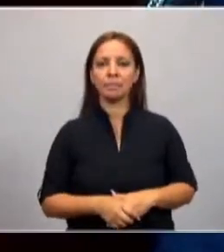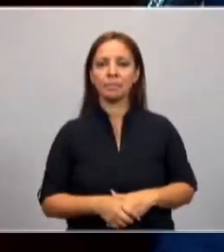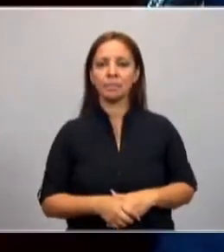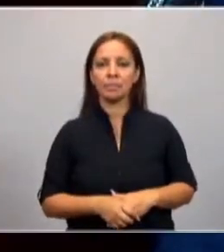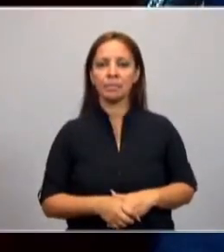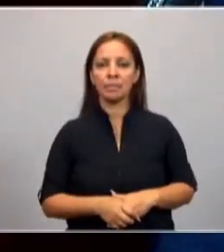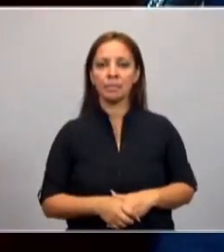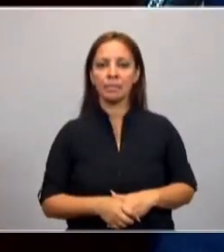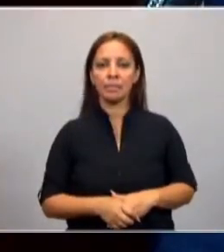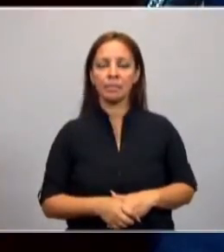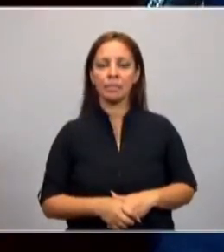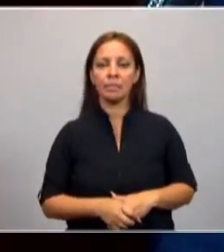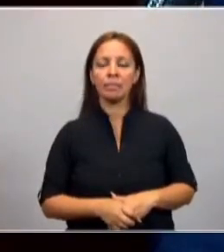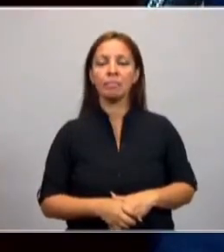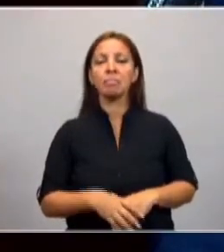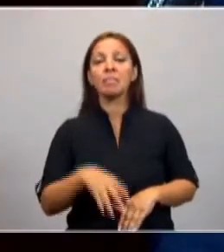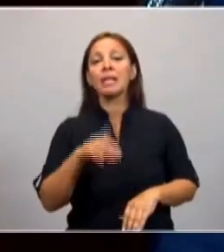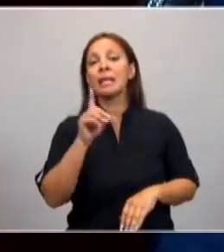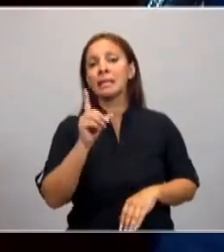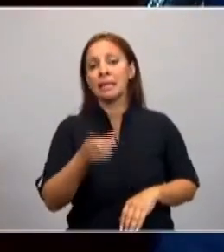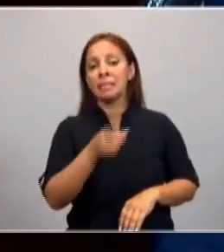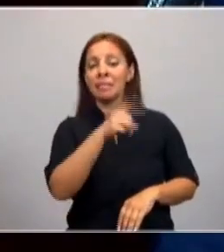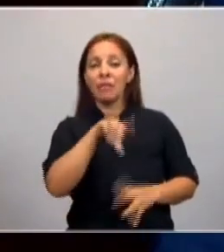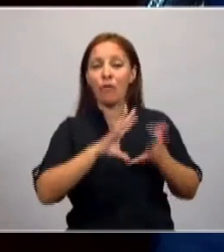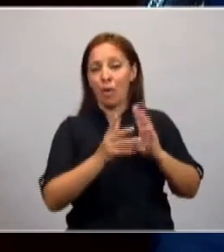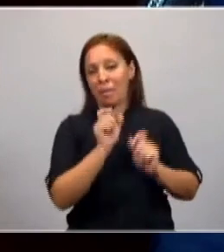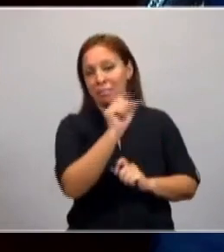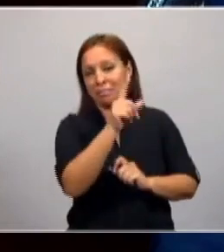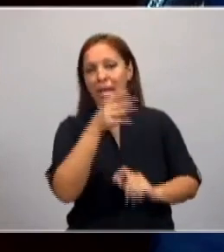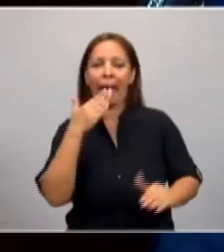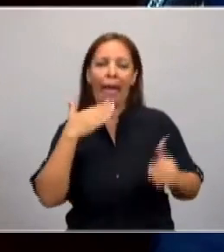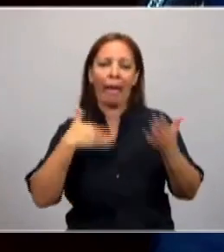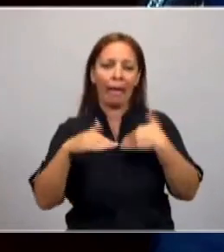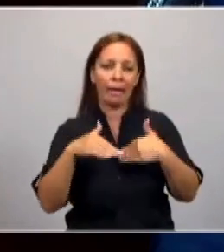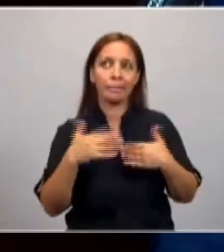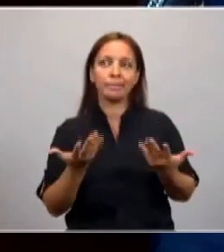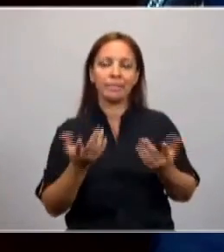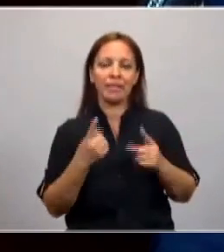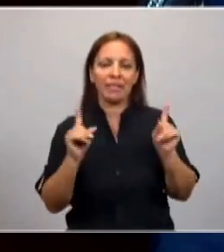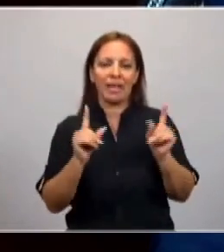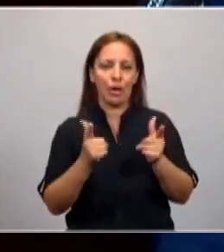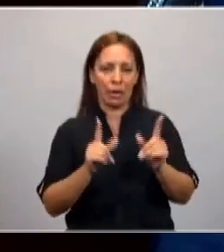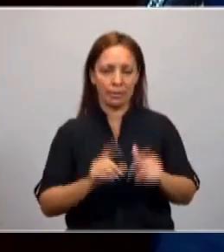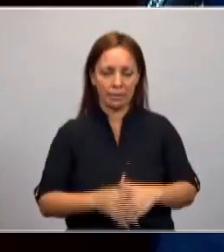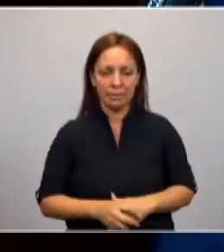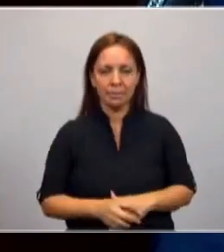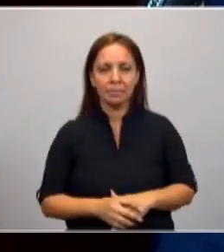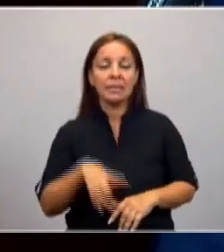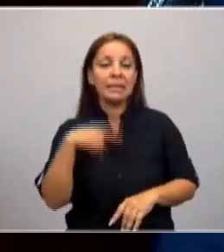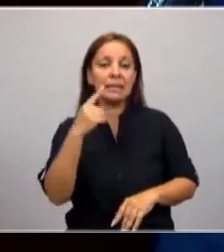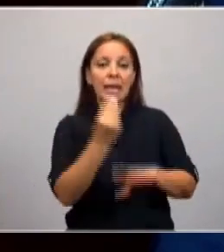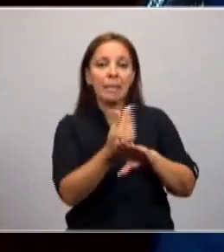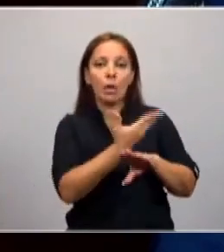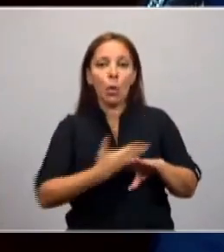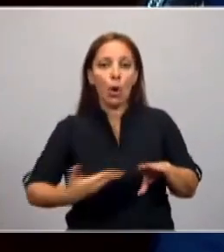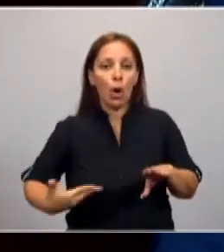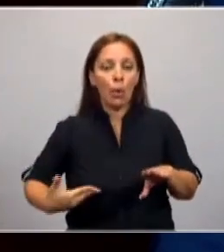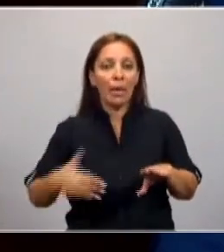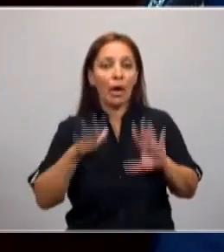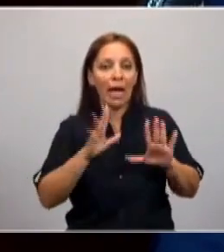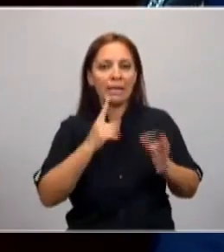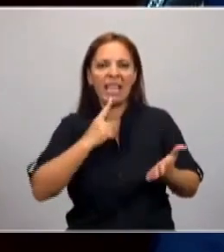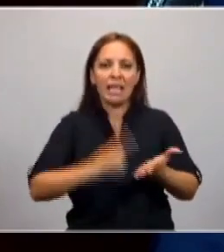Tampoco son una novedad las excusas. Siempre que un gobierno aplica este tipo de medidas despiadadas para las